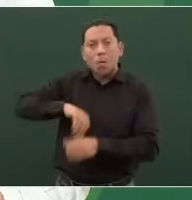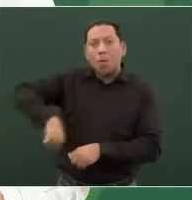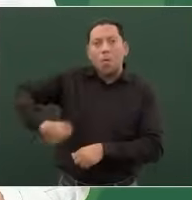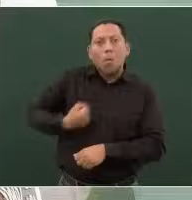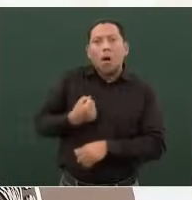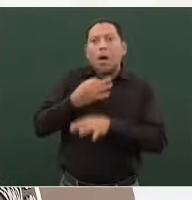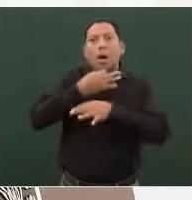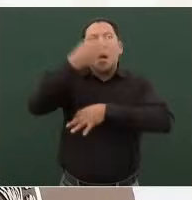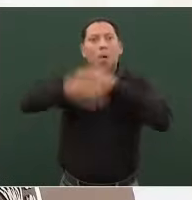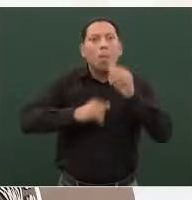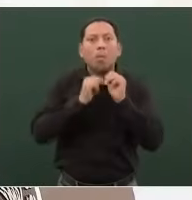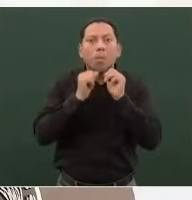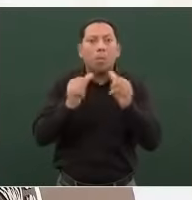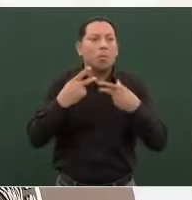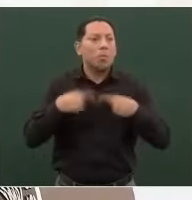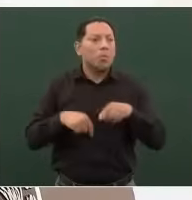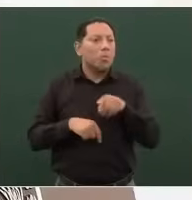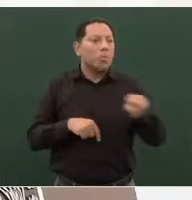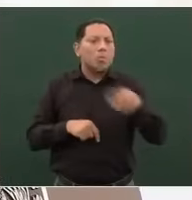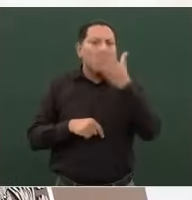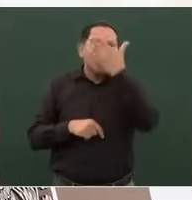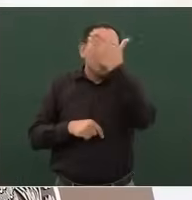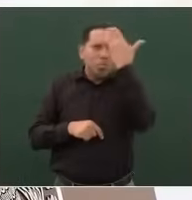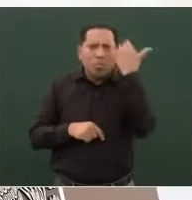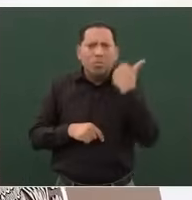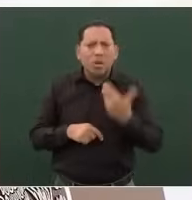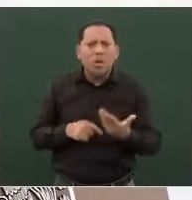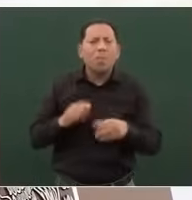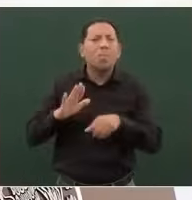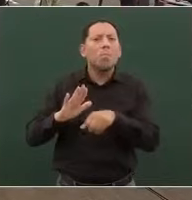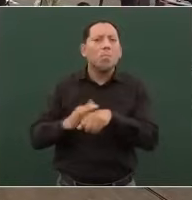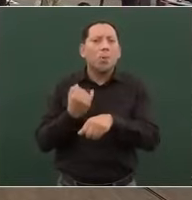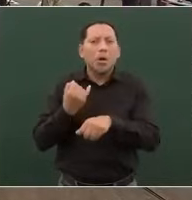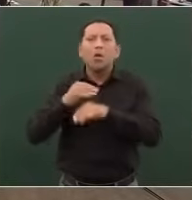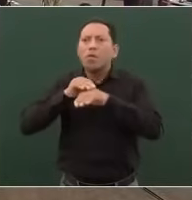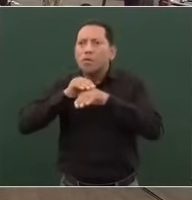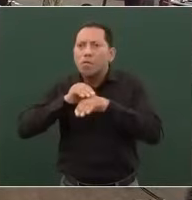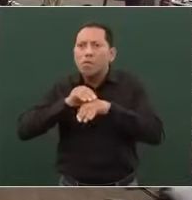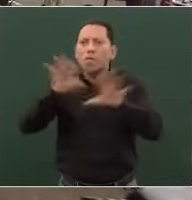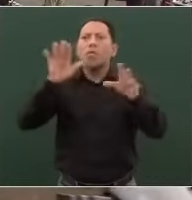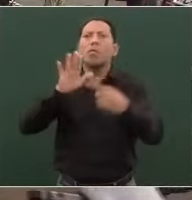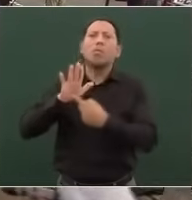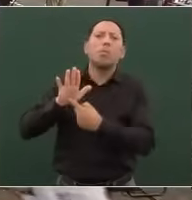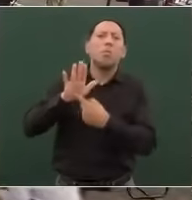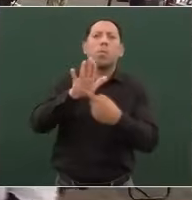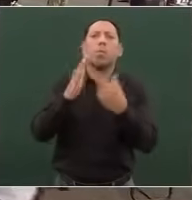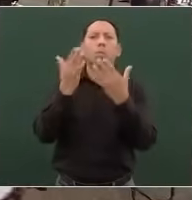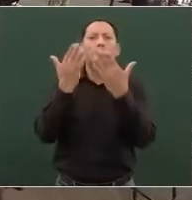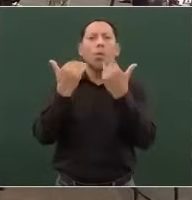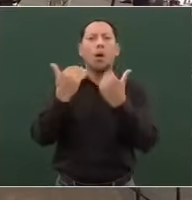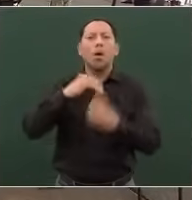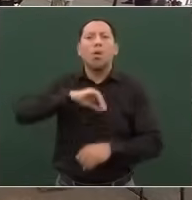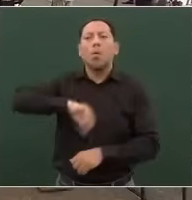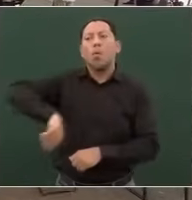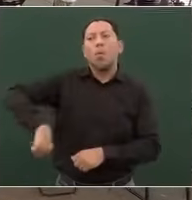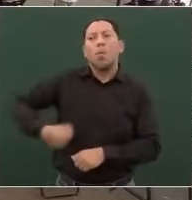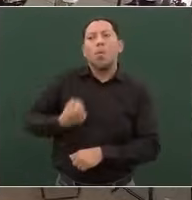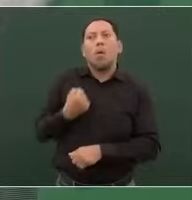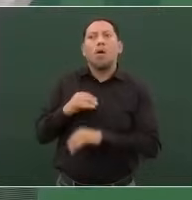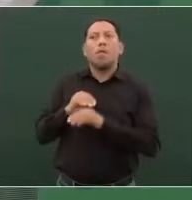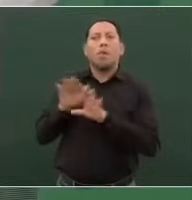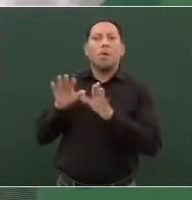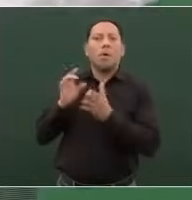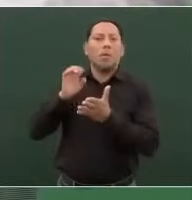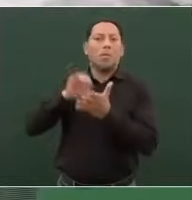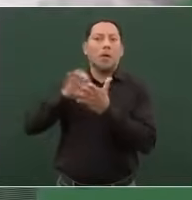quiera saberlo, sino porque no se difunden cosas. Se da a conocer lo que